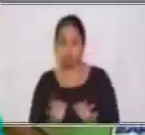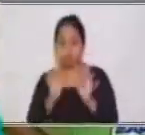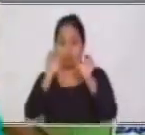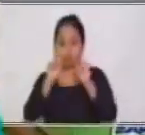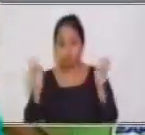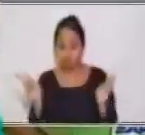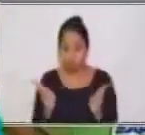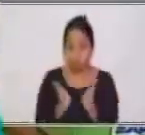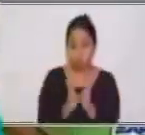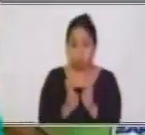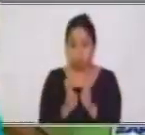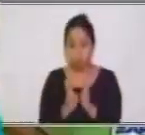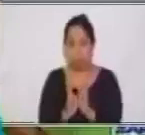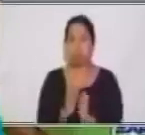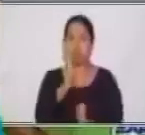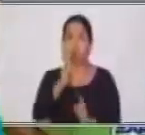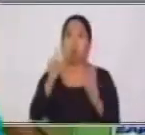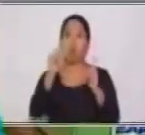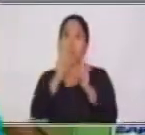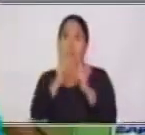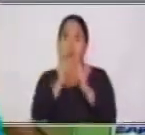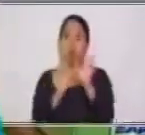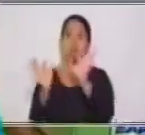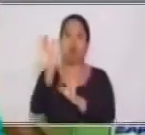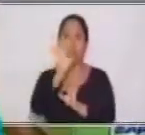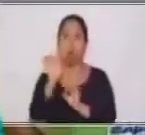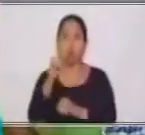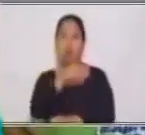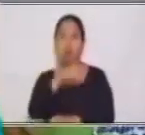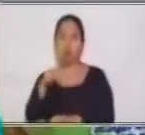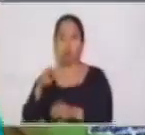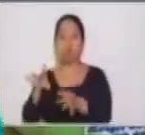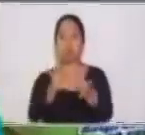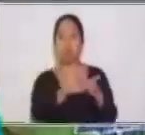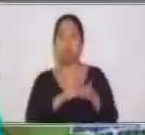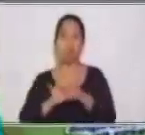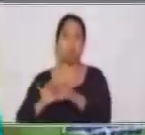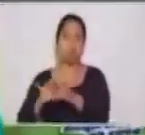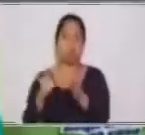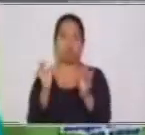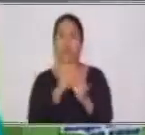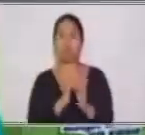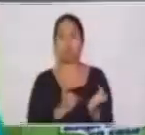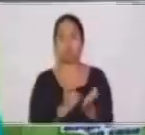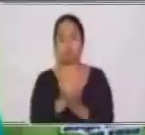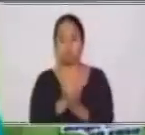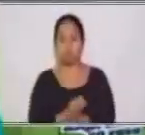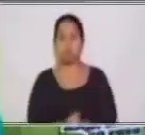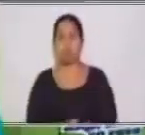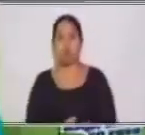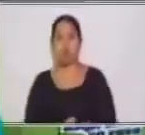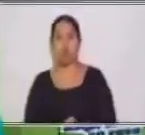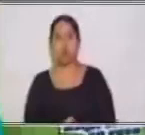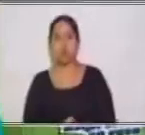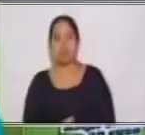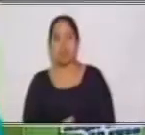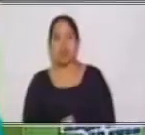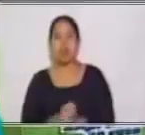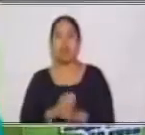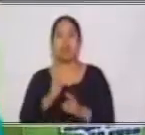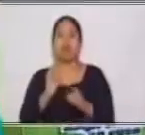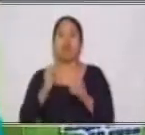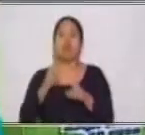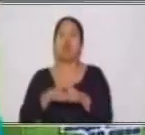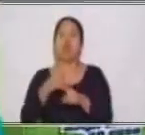acortar ya sea una palabra o nombres de organizaciones o de instituciones que al momento de redactar